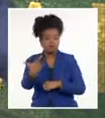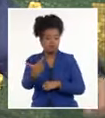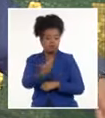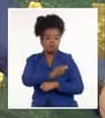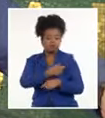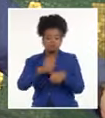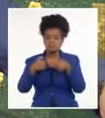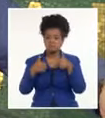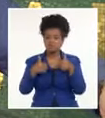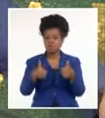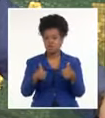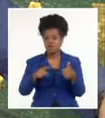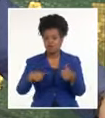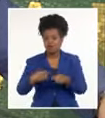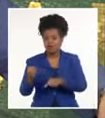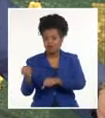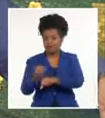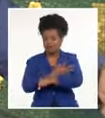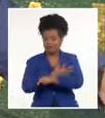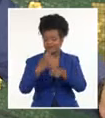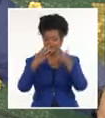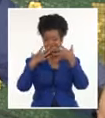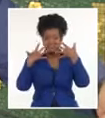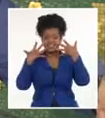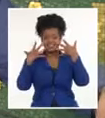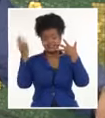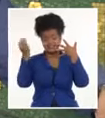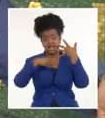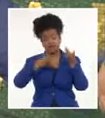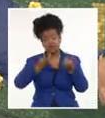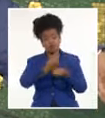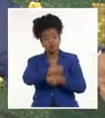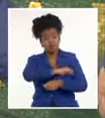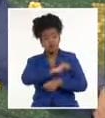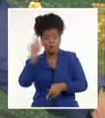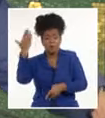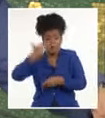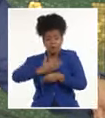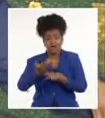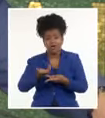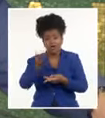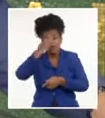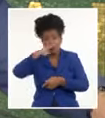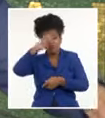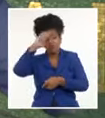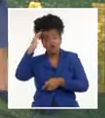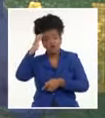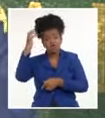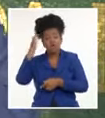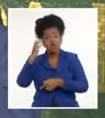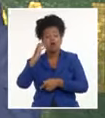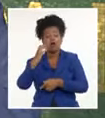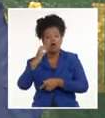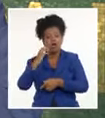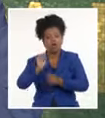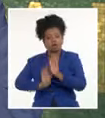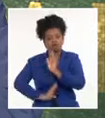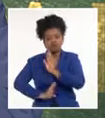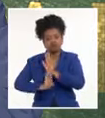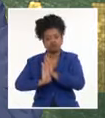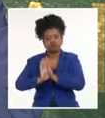lo que pese a las adversidades, un pueblo como el cubano, con su gobierno, son capaces de hacer. Y